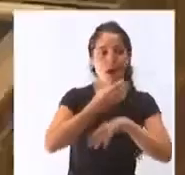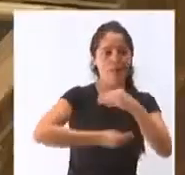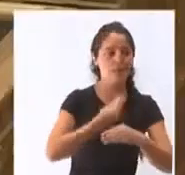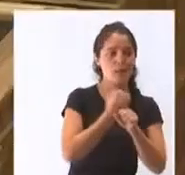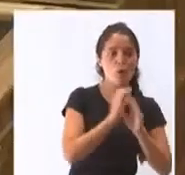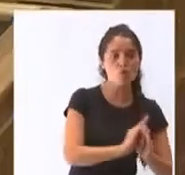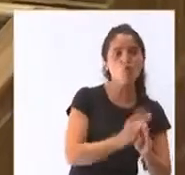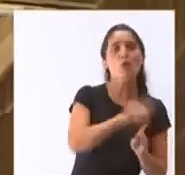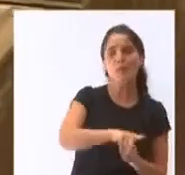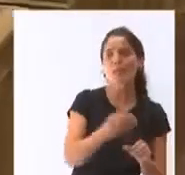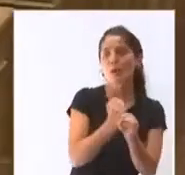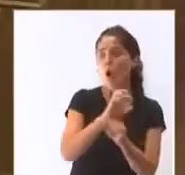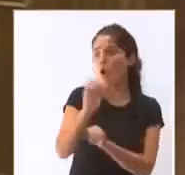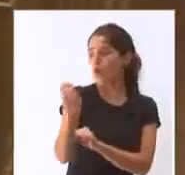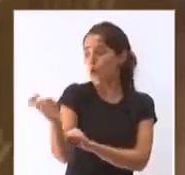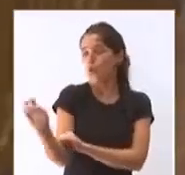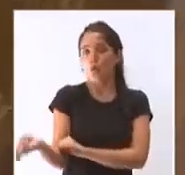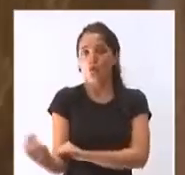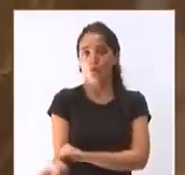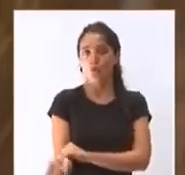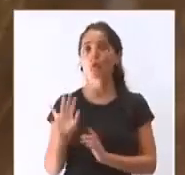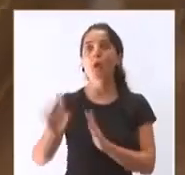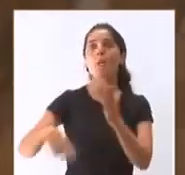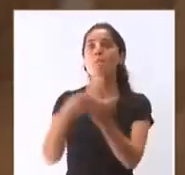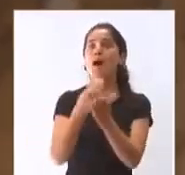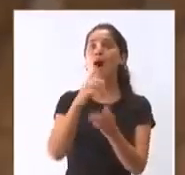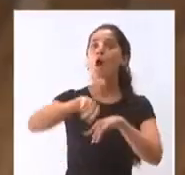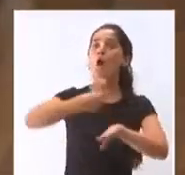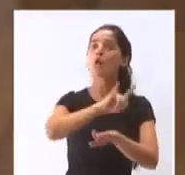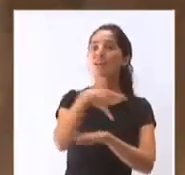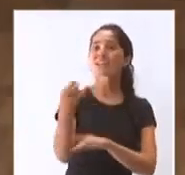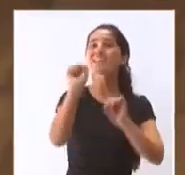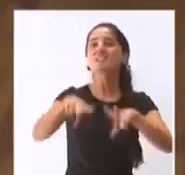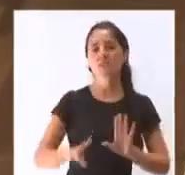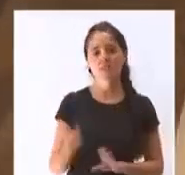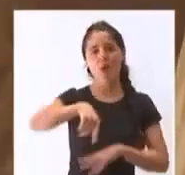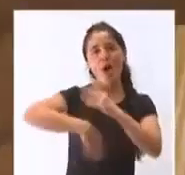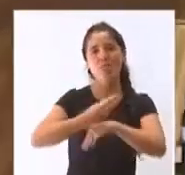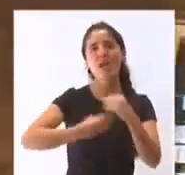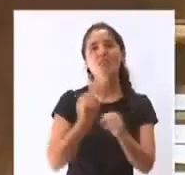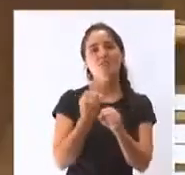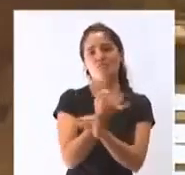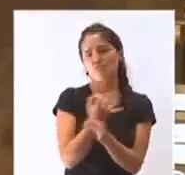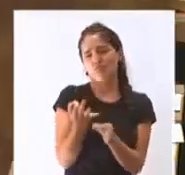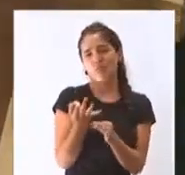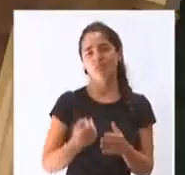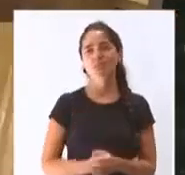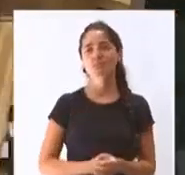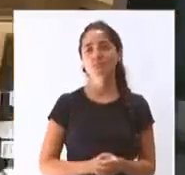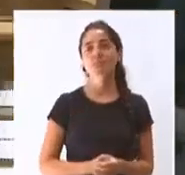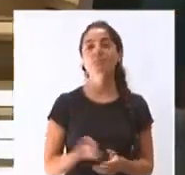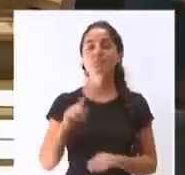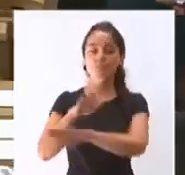cobrar de horas han estado haciendo un trabajo verdaderamente ejemplar en realidad en el área de fomento